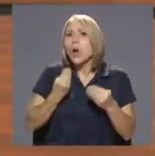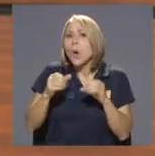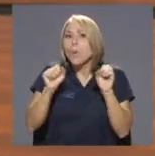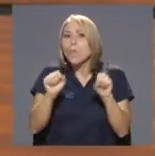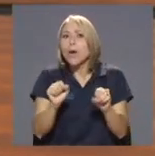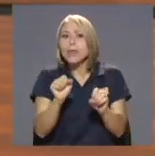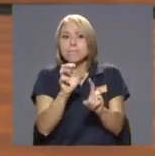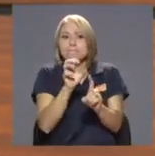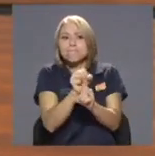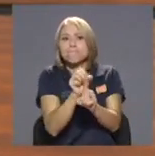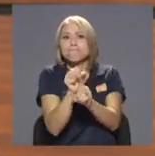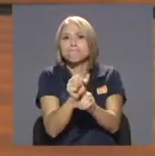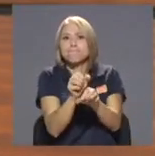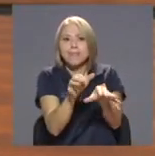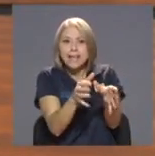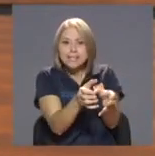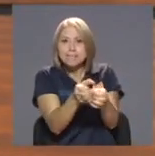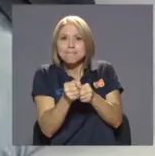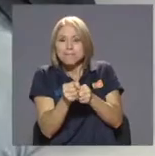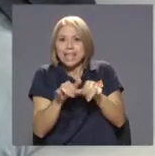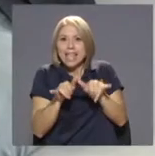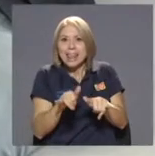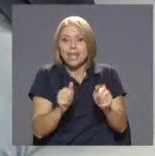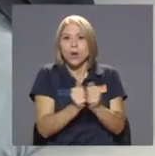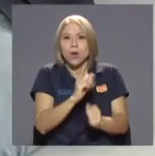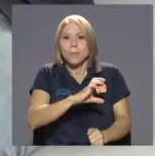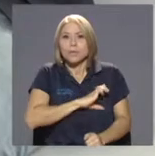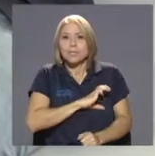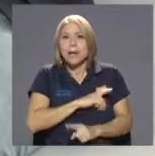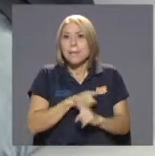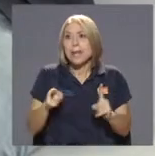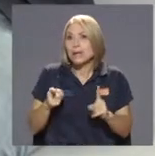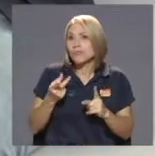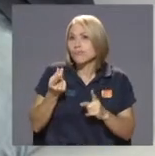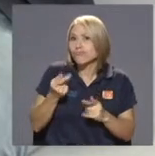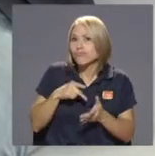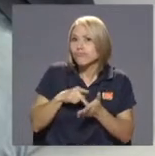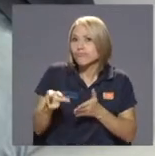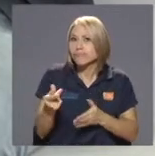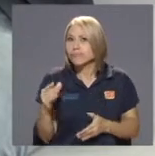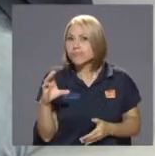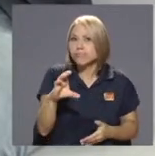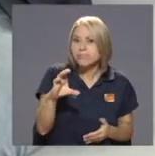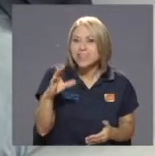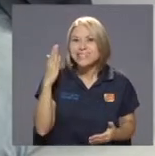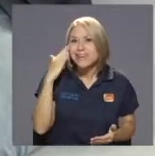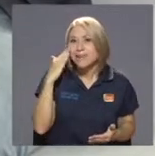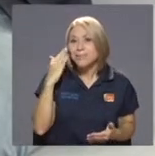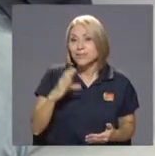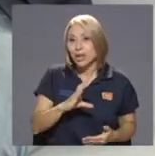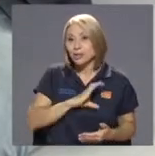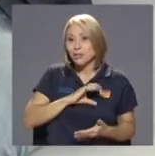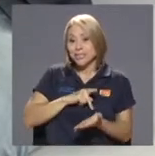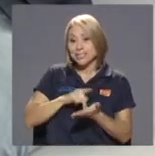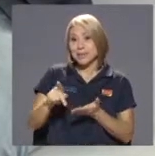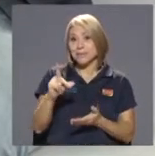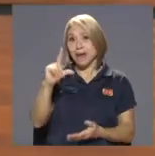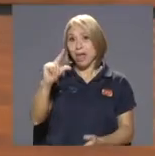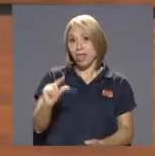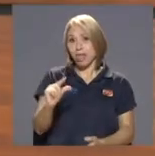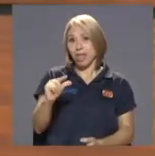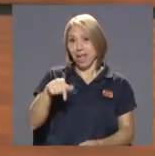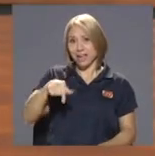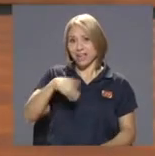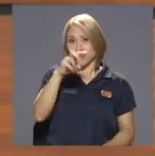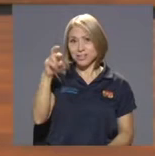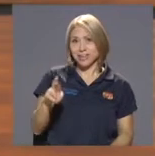que hay un problema de de que los policías son mal pagados en nuestro país. Si